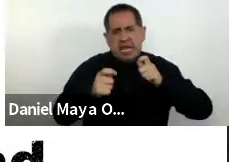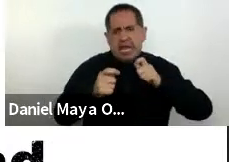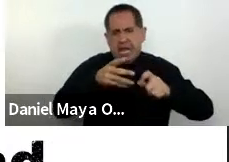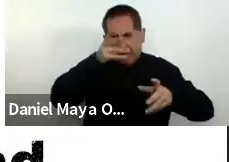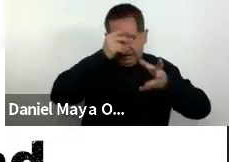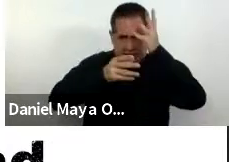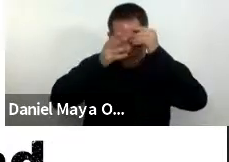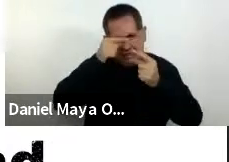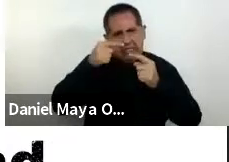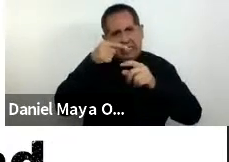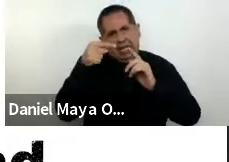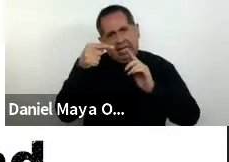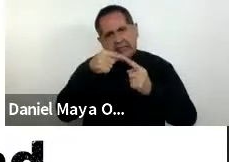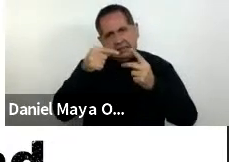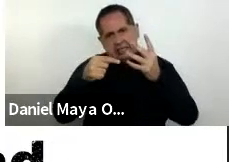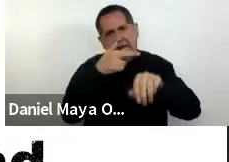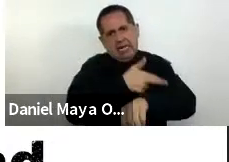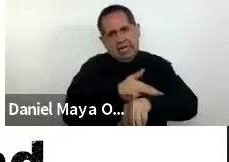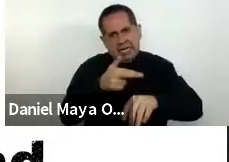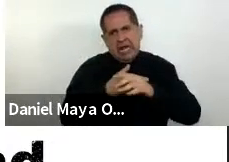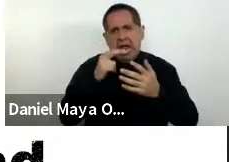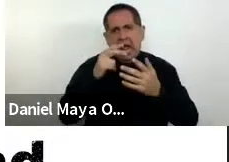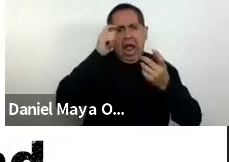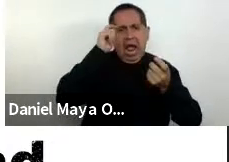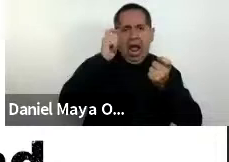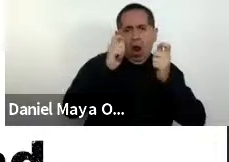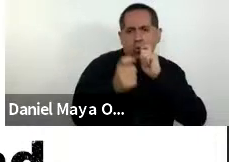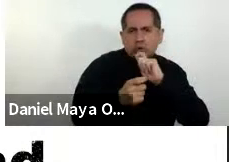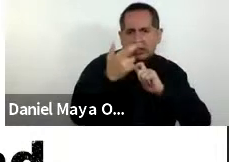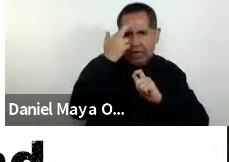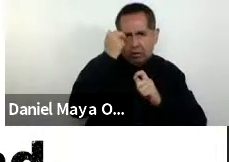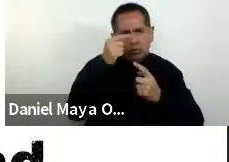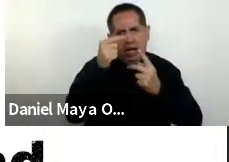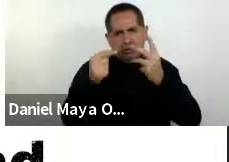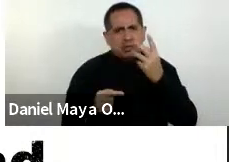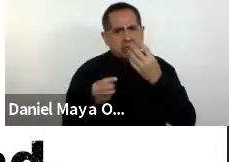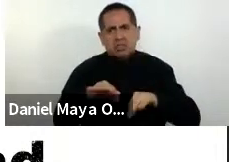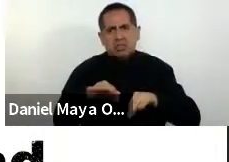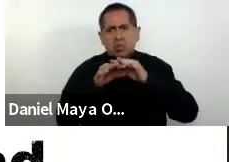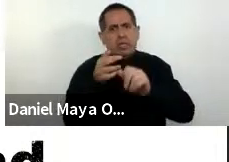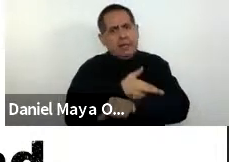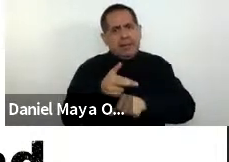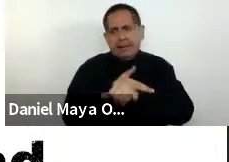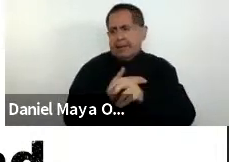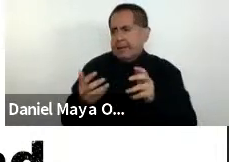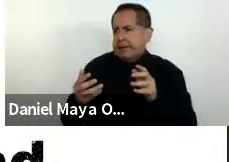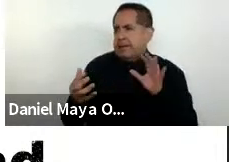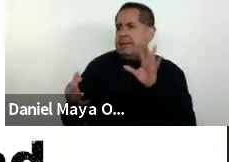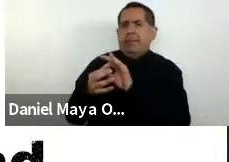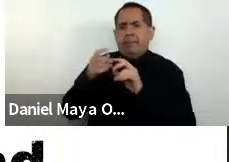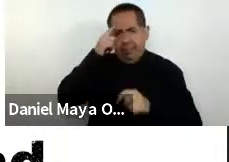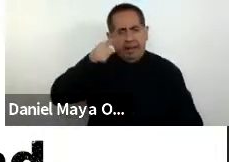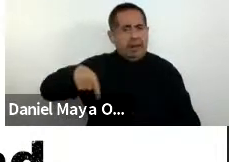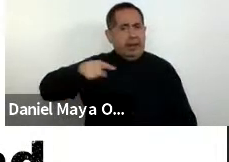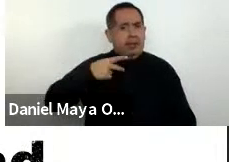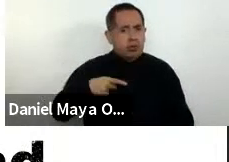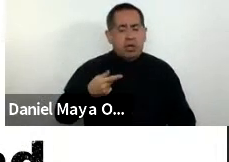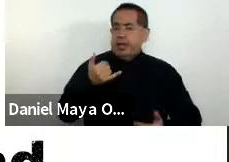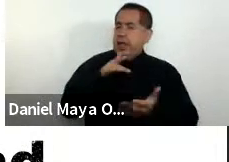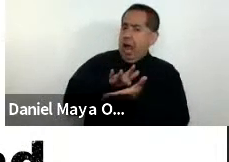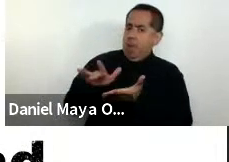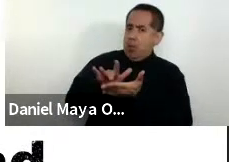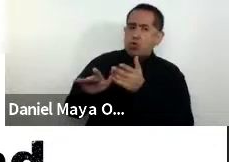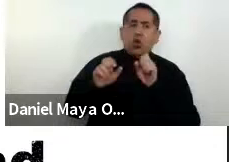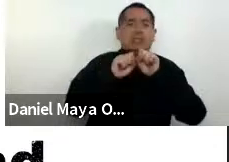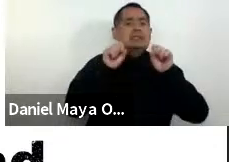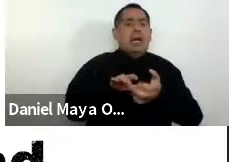estas medidas de ajustes, tanto razonables como de ajustes al procedimiento, y de apoyos a las personas con